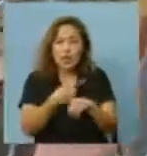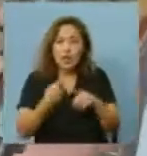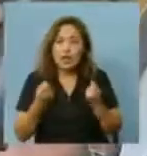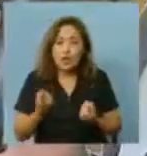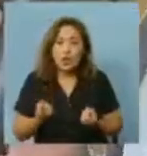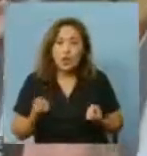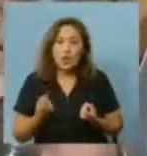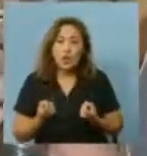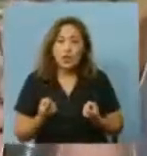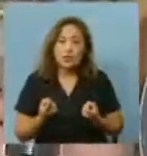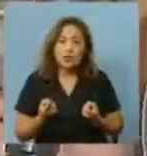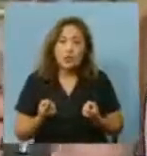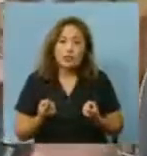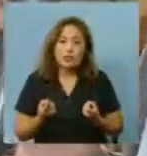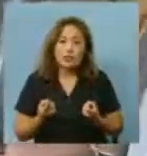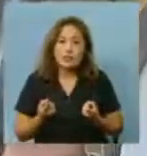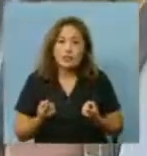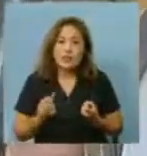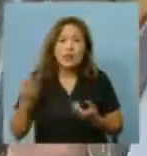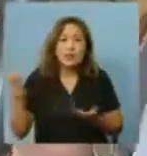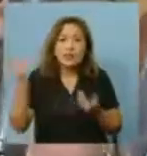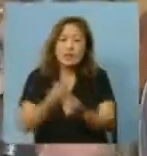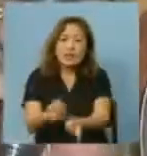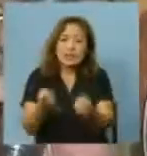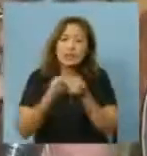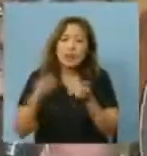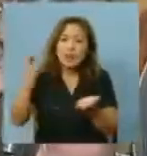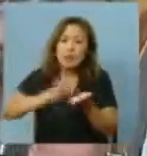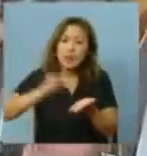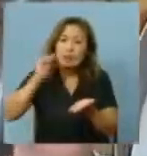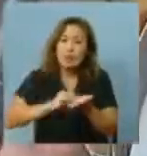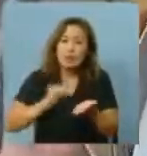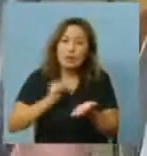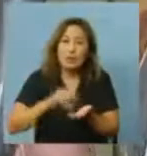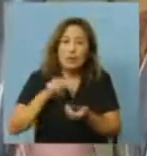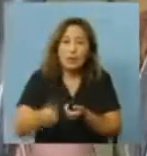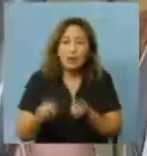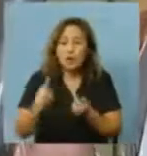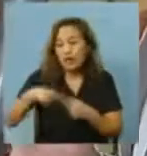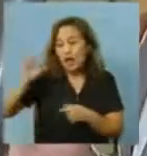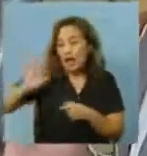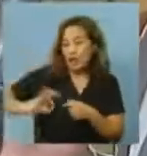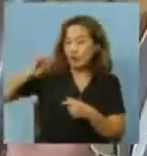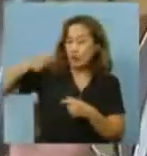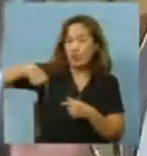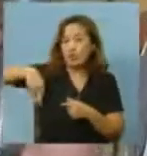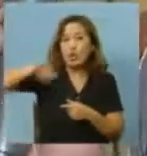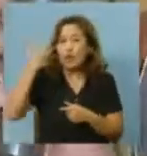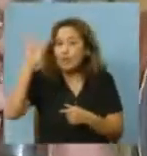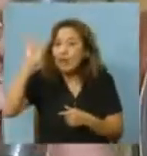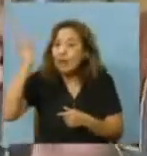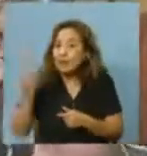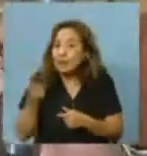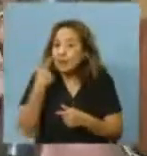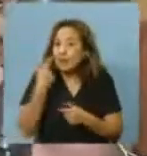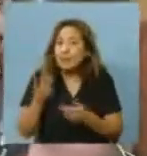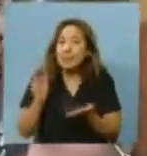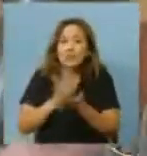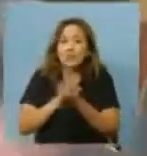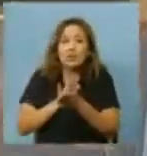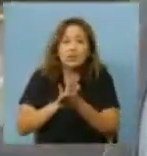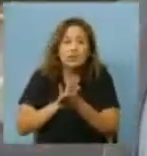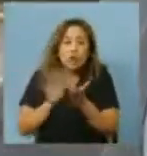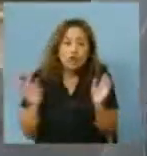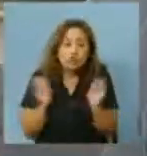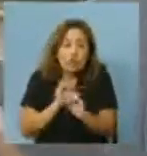es el funcionamiento? ¿Que hay más necesidad, que cada vez en estos últimos años, bueno, tuvieron que ver situaciones